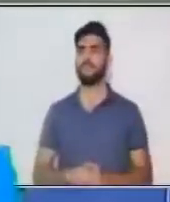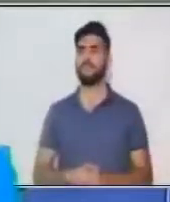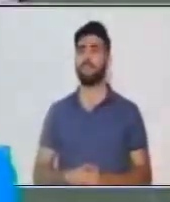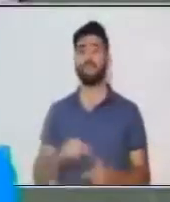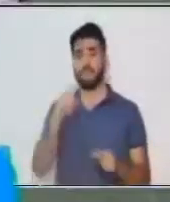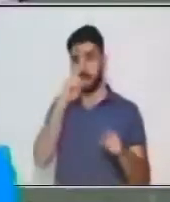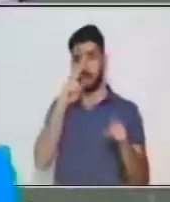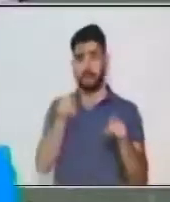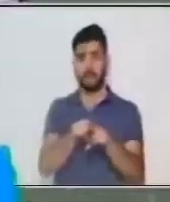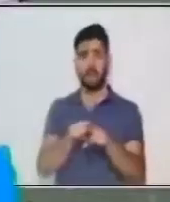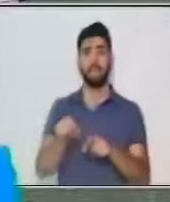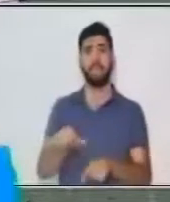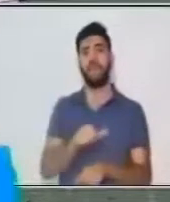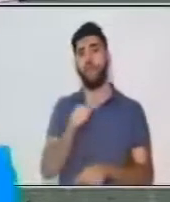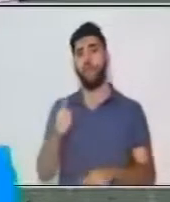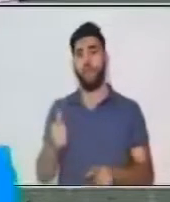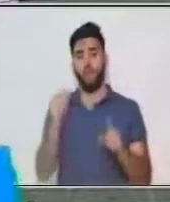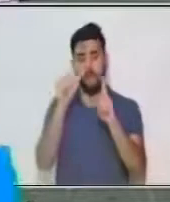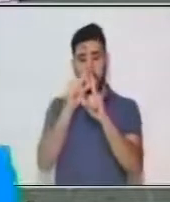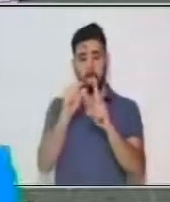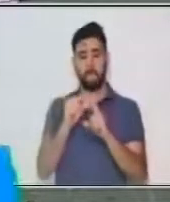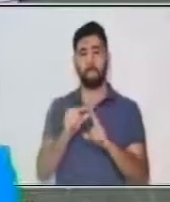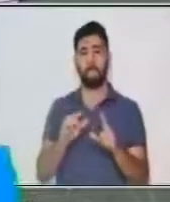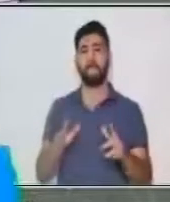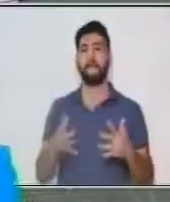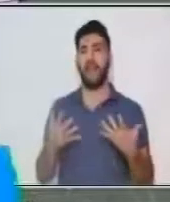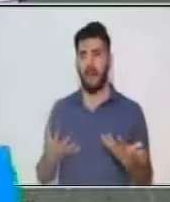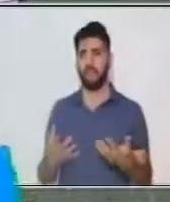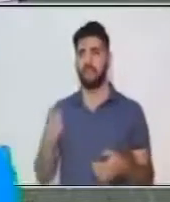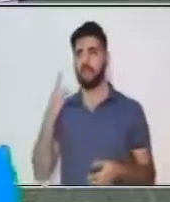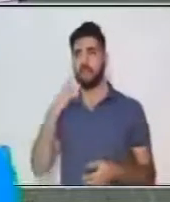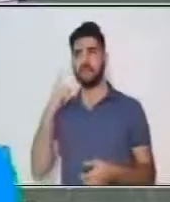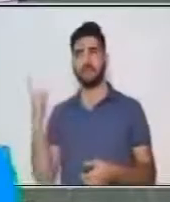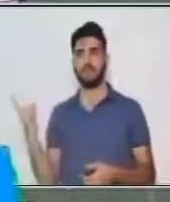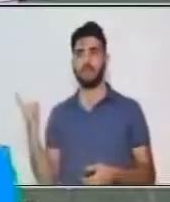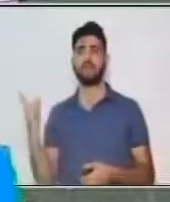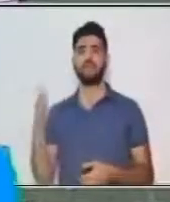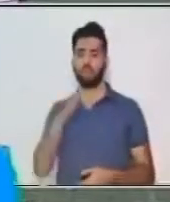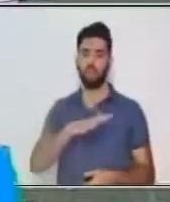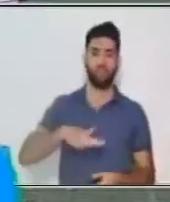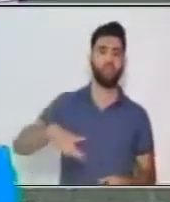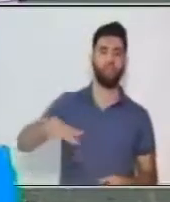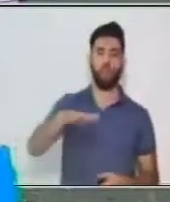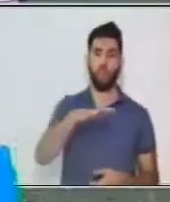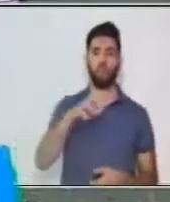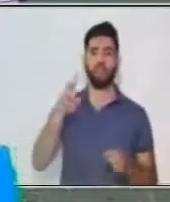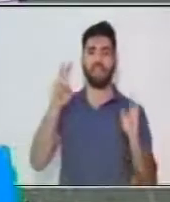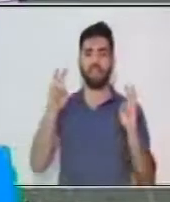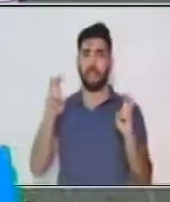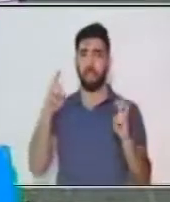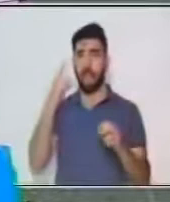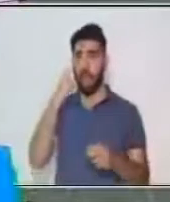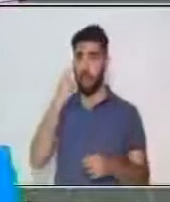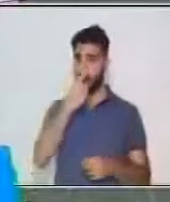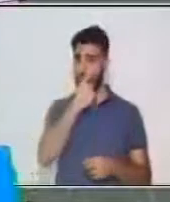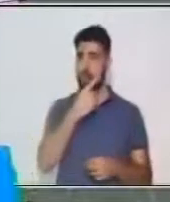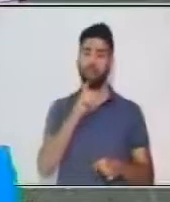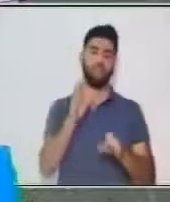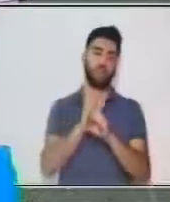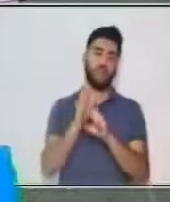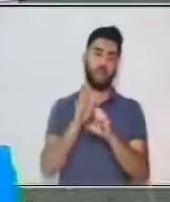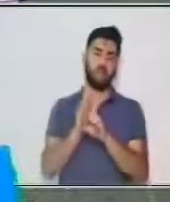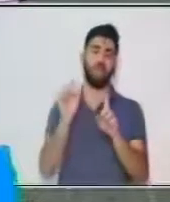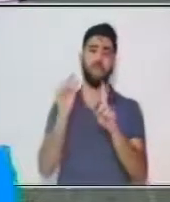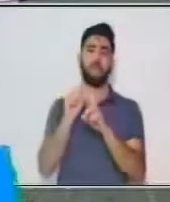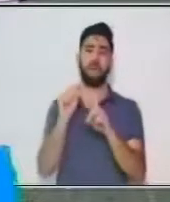Tenemos también otro tipo de palabras, en las que predominan precisamente todo lo que va relacionado al sentido de la vista. Utilizamos palabras